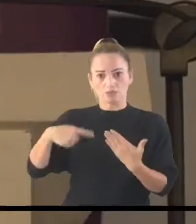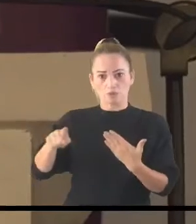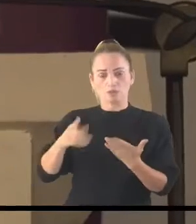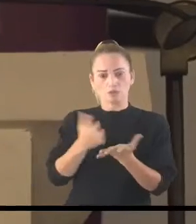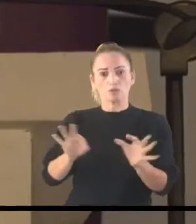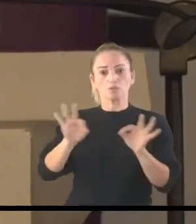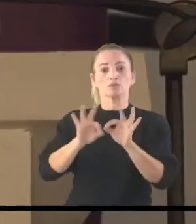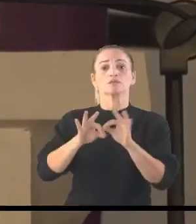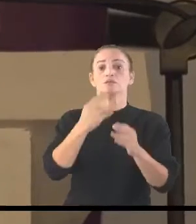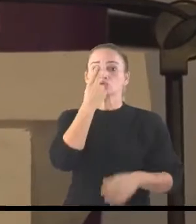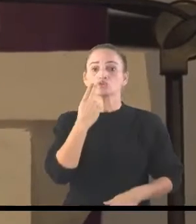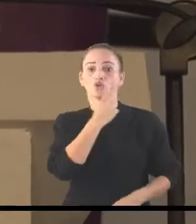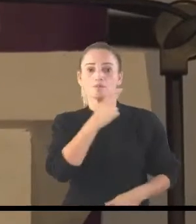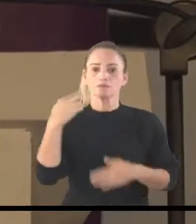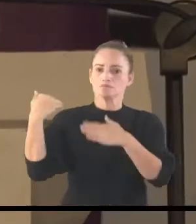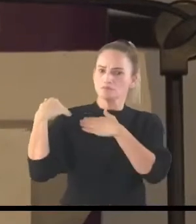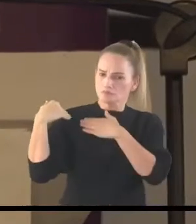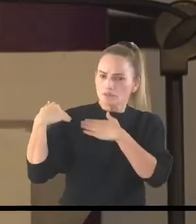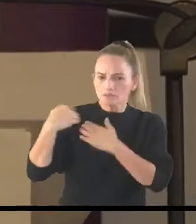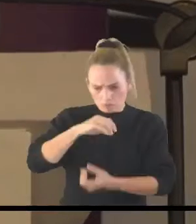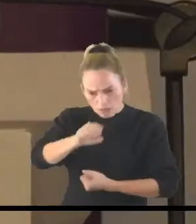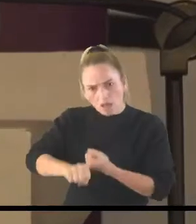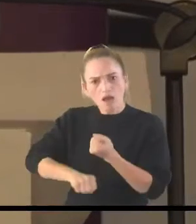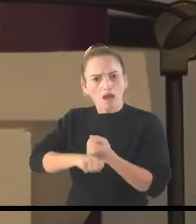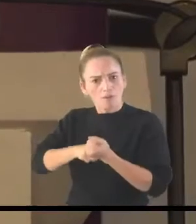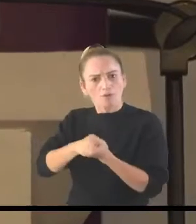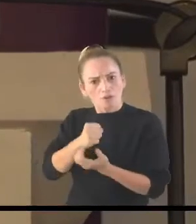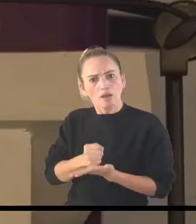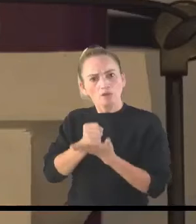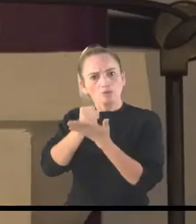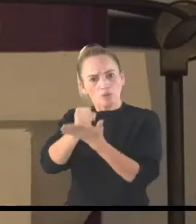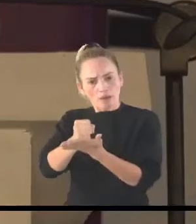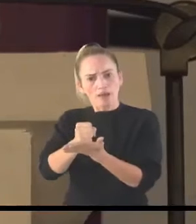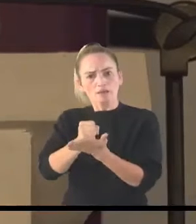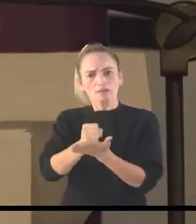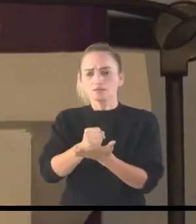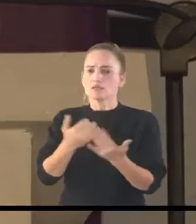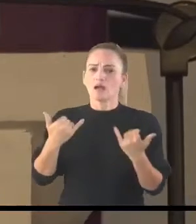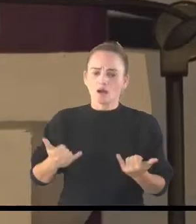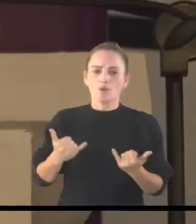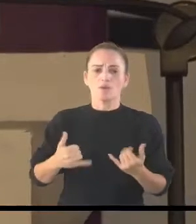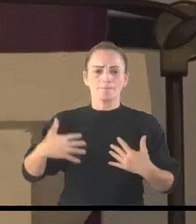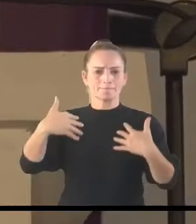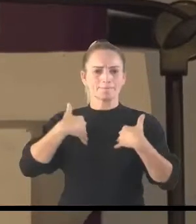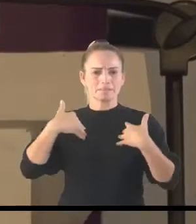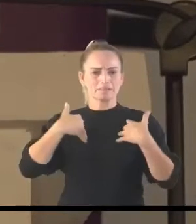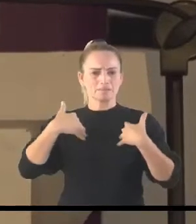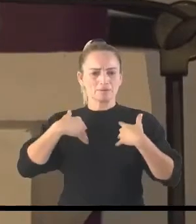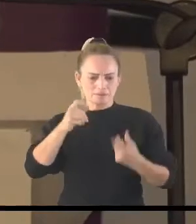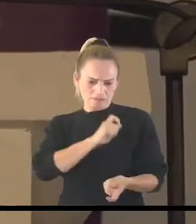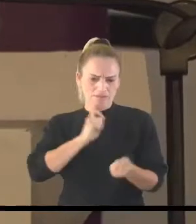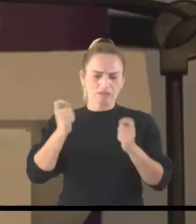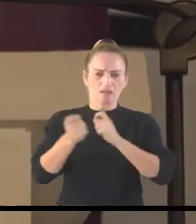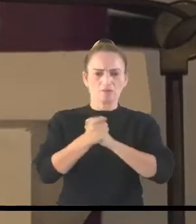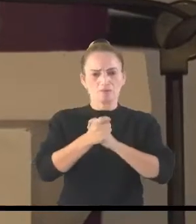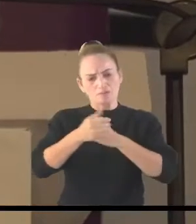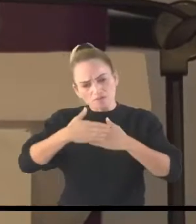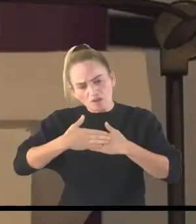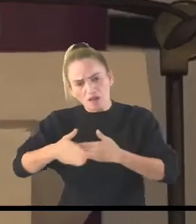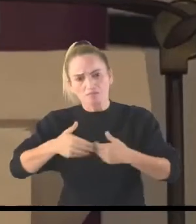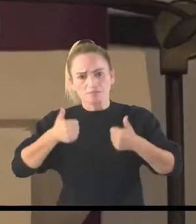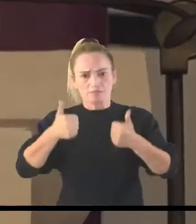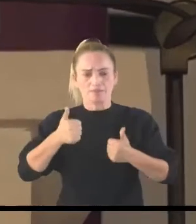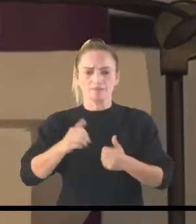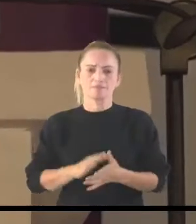nuestro compromiso de este gobierno que podamos dejarle este legado a las miles de víctimas y territorios afectados por el